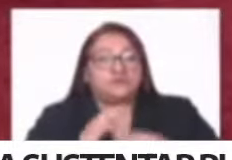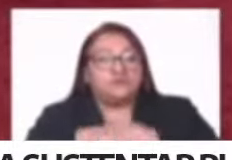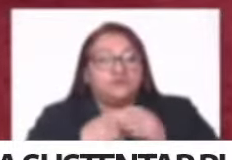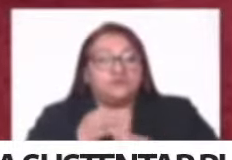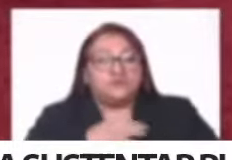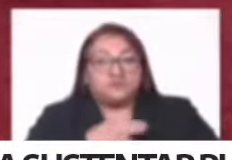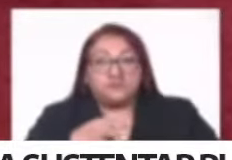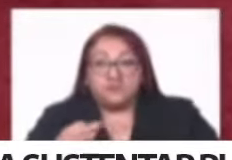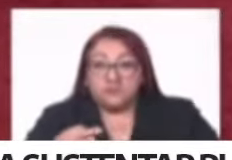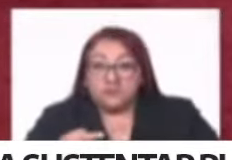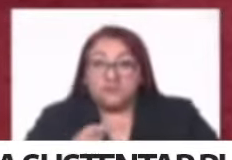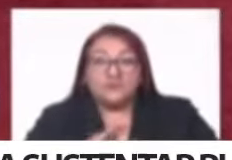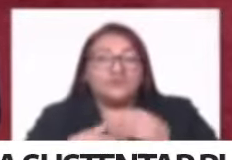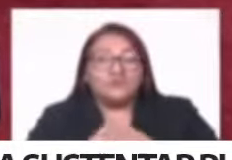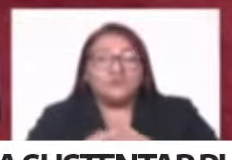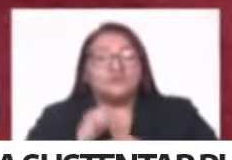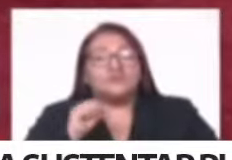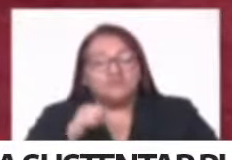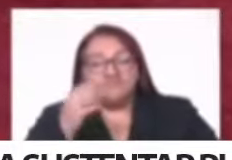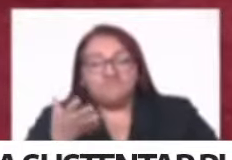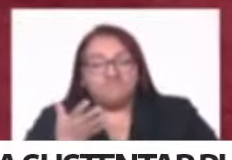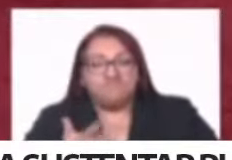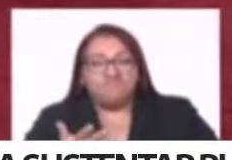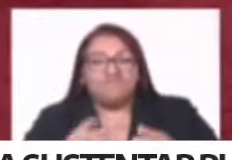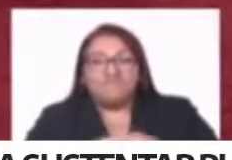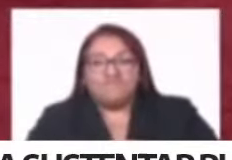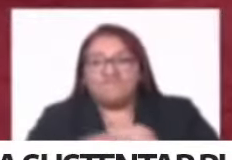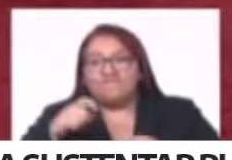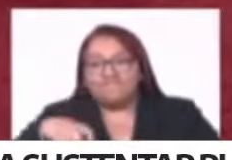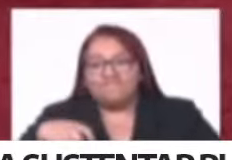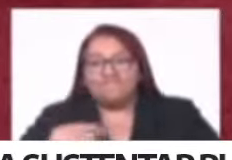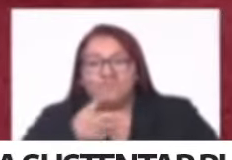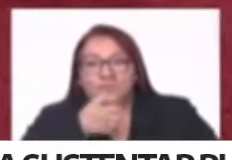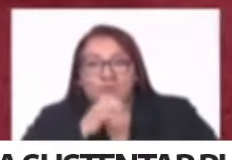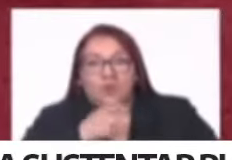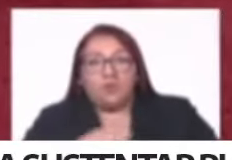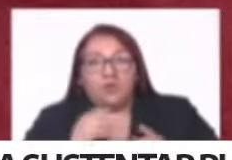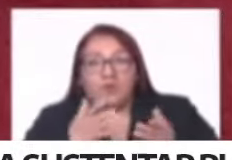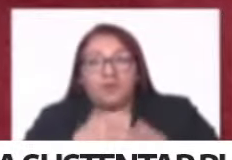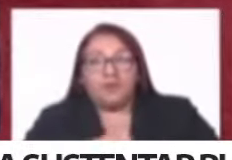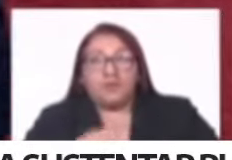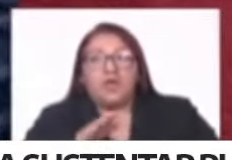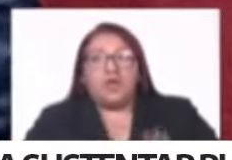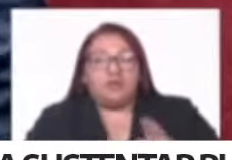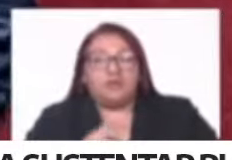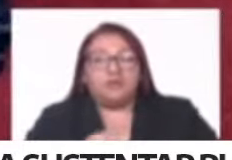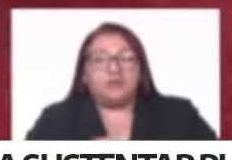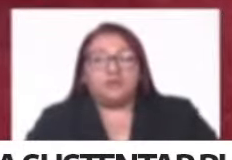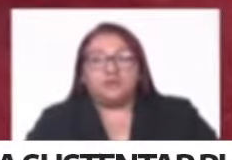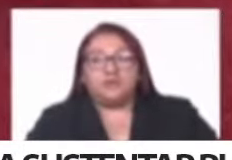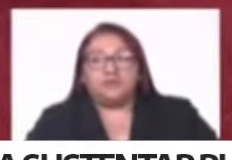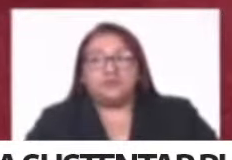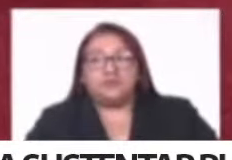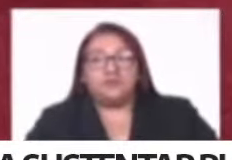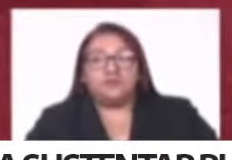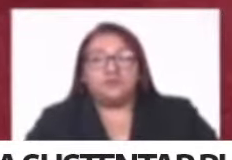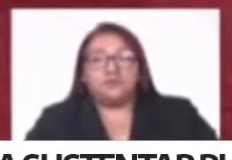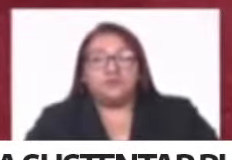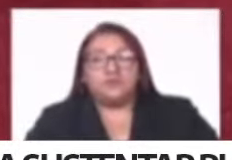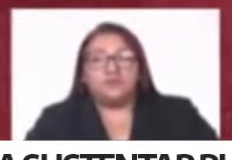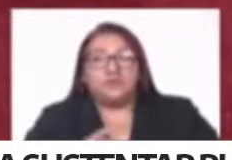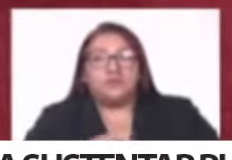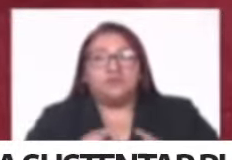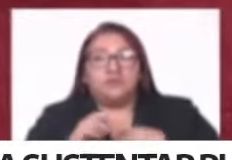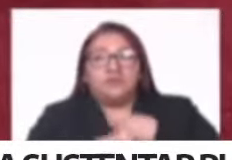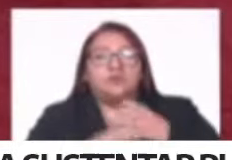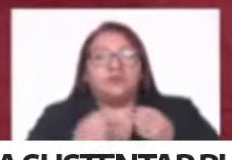las regiones sin excepción, reclaman el acceso al agua, pedido que a veces resulta a contrasentido en un